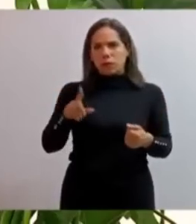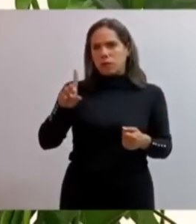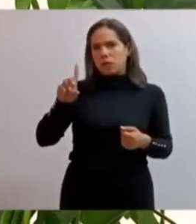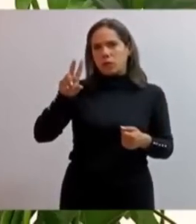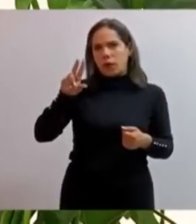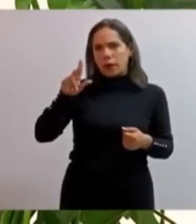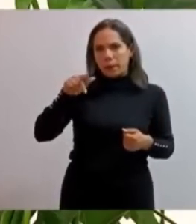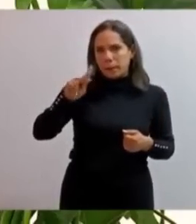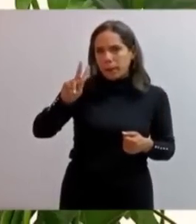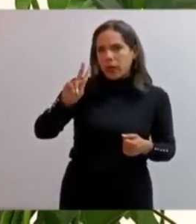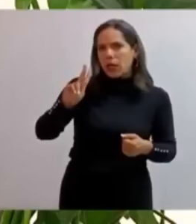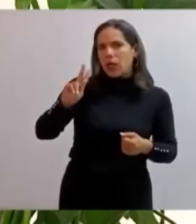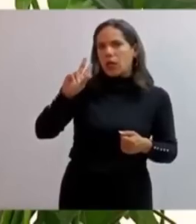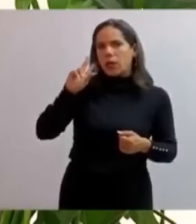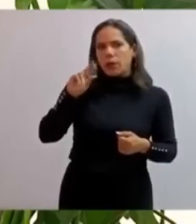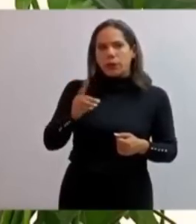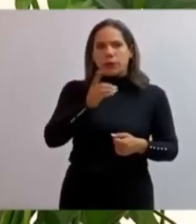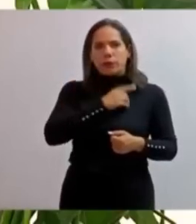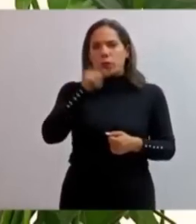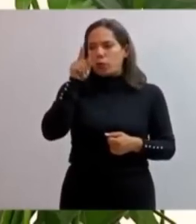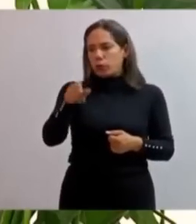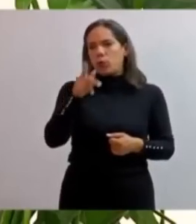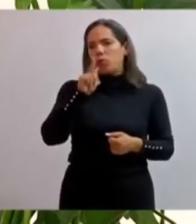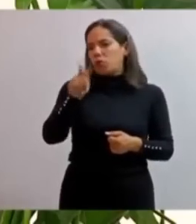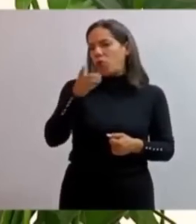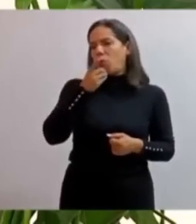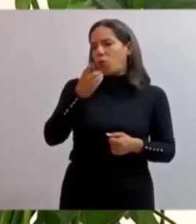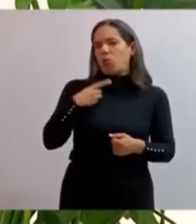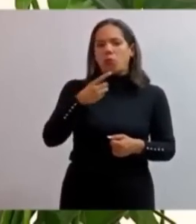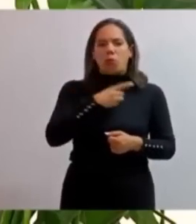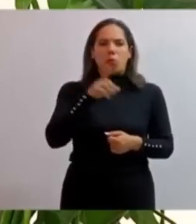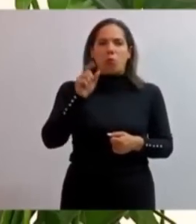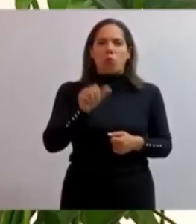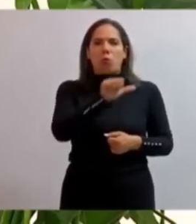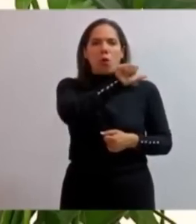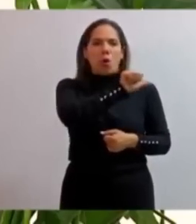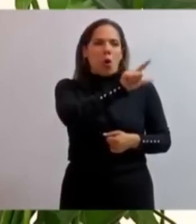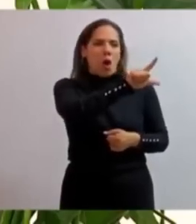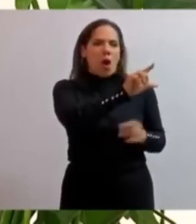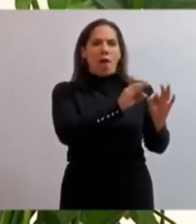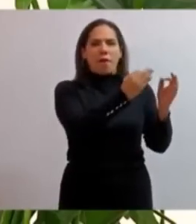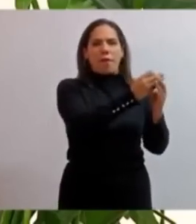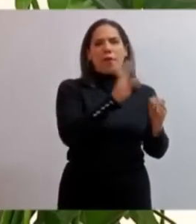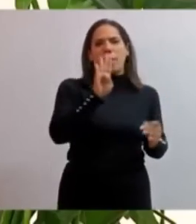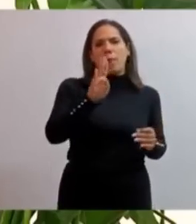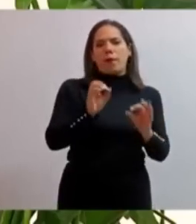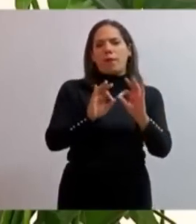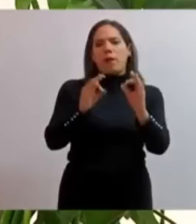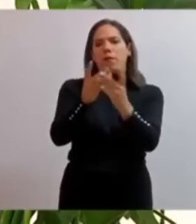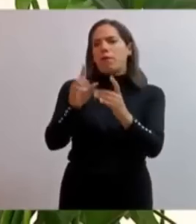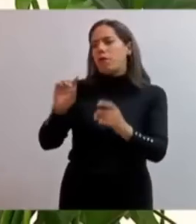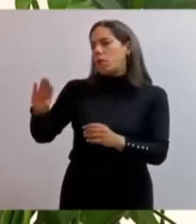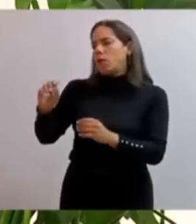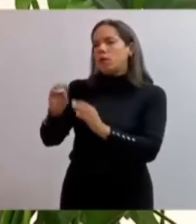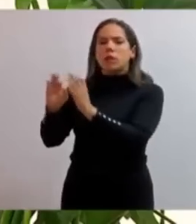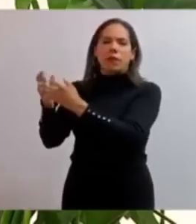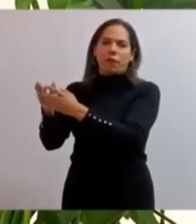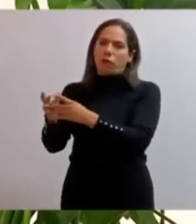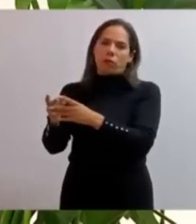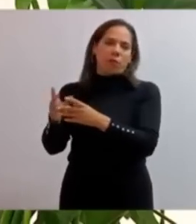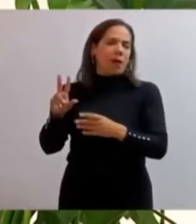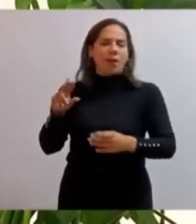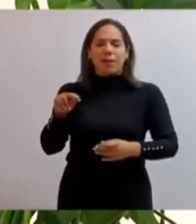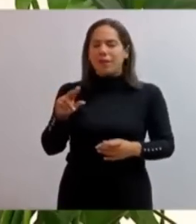toca la formación A, ahora la B, ahora la C, y menos